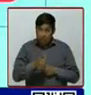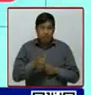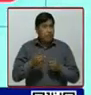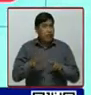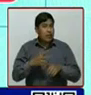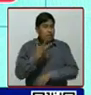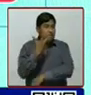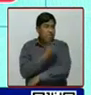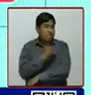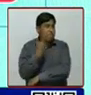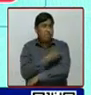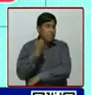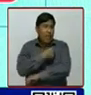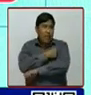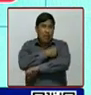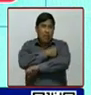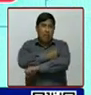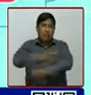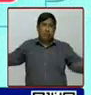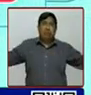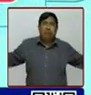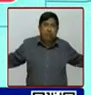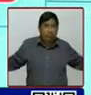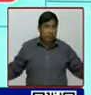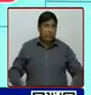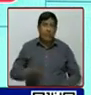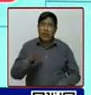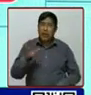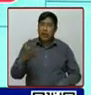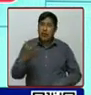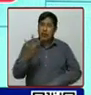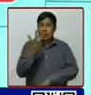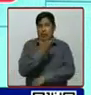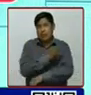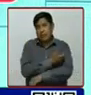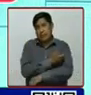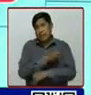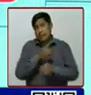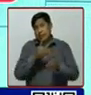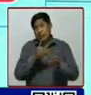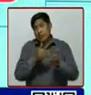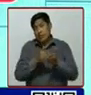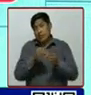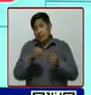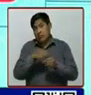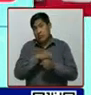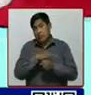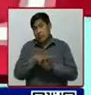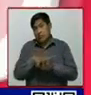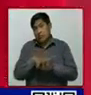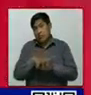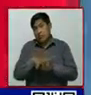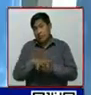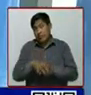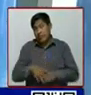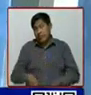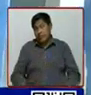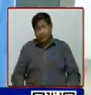comenzar la vacunación masiva con la quinta dosis contra el COVID-19.